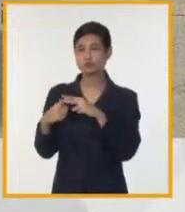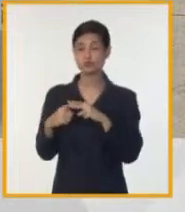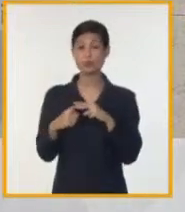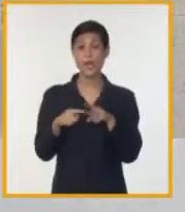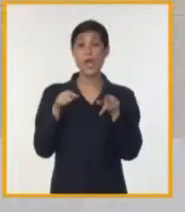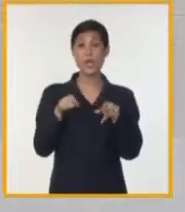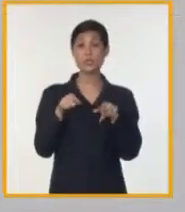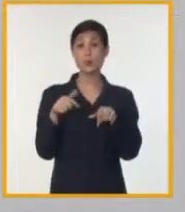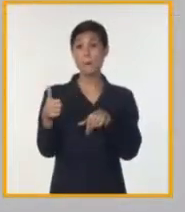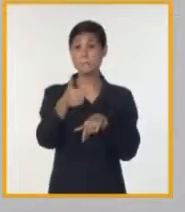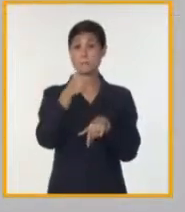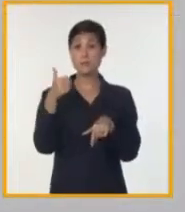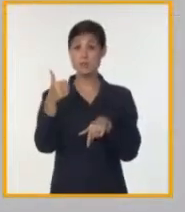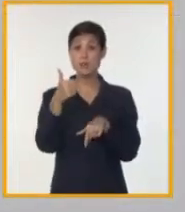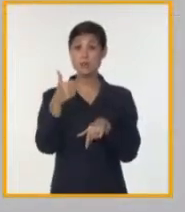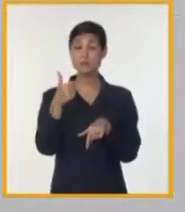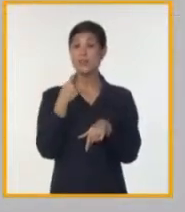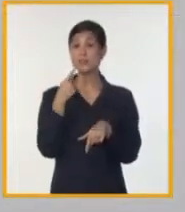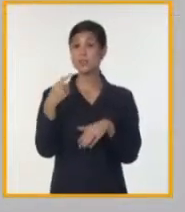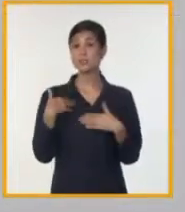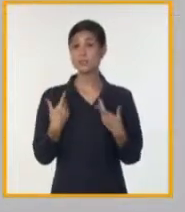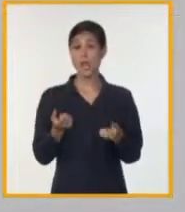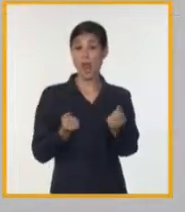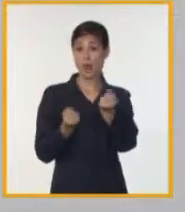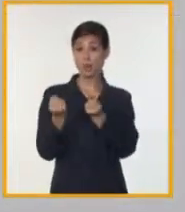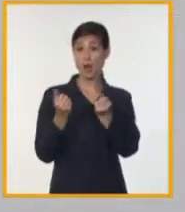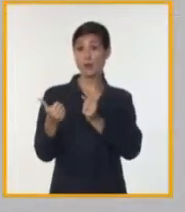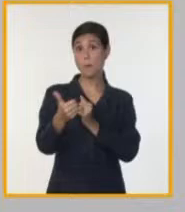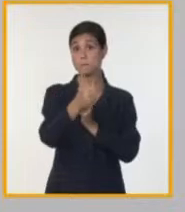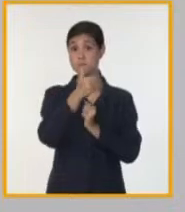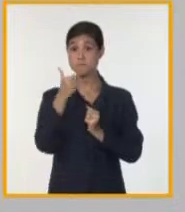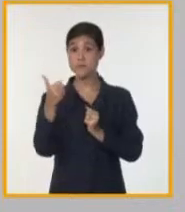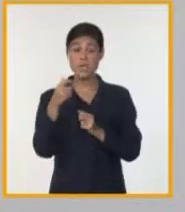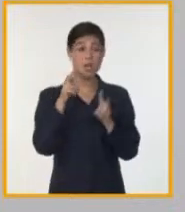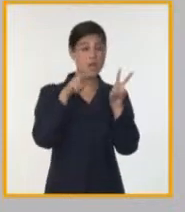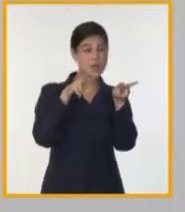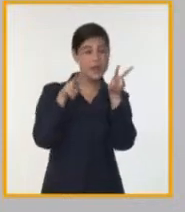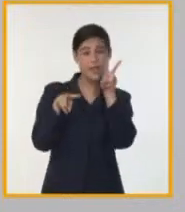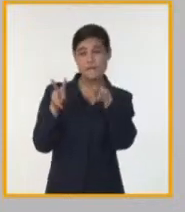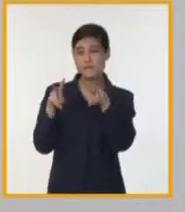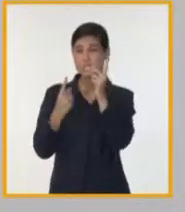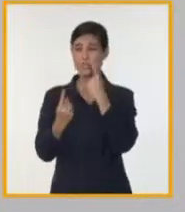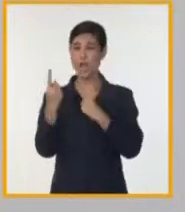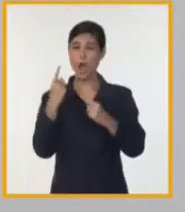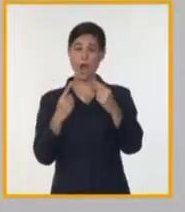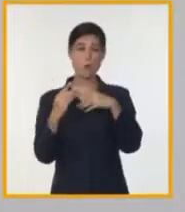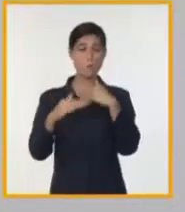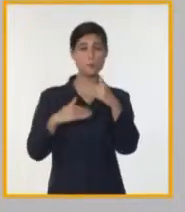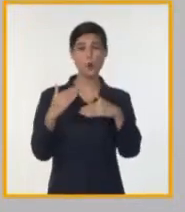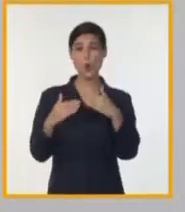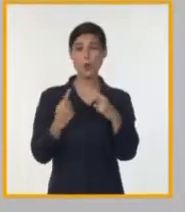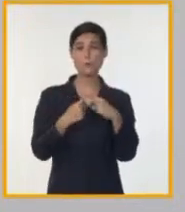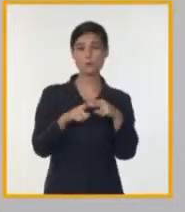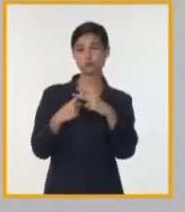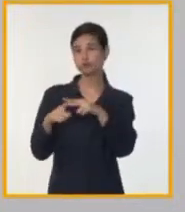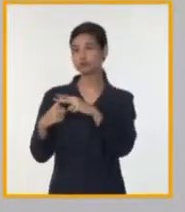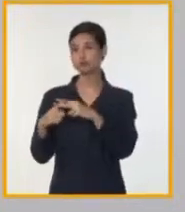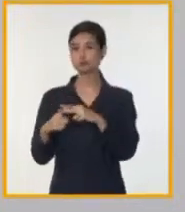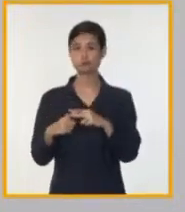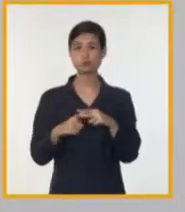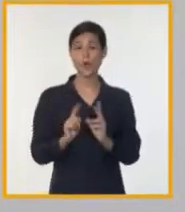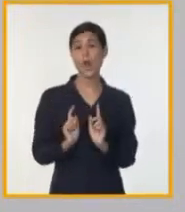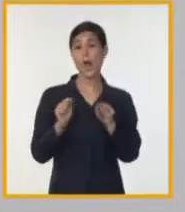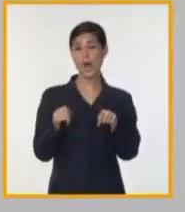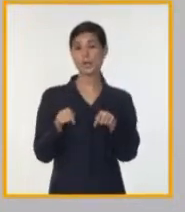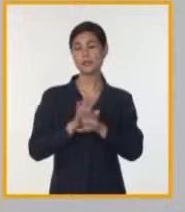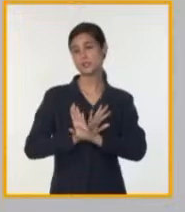sino pueden ir ahí para que se le hagan algún tipo de diagnóstico. Recientemente fue utilizada, en varios días